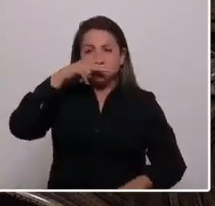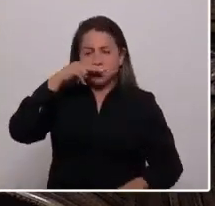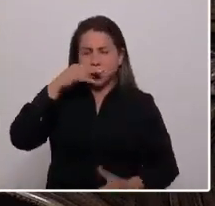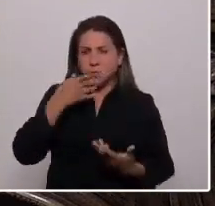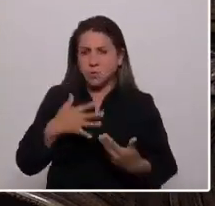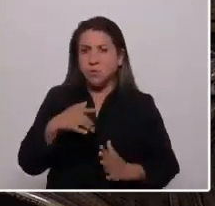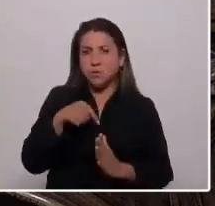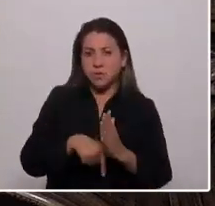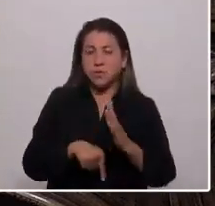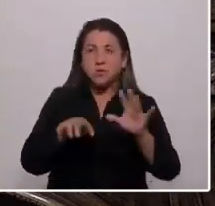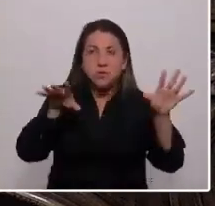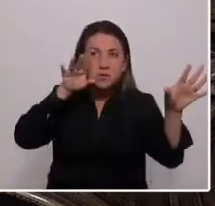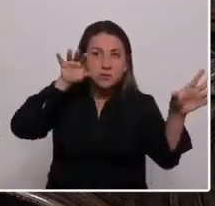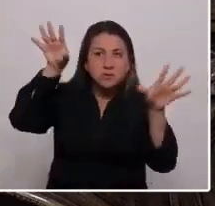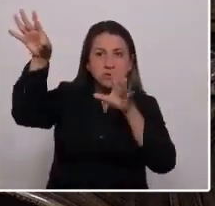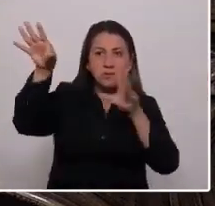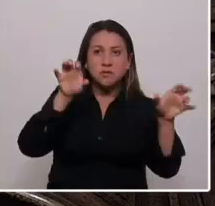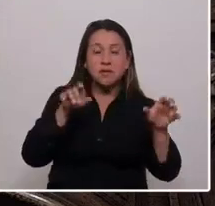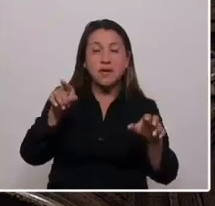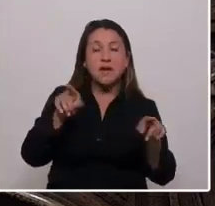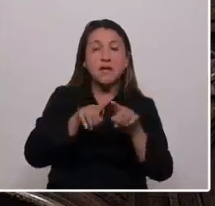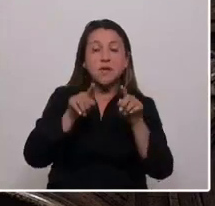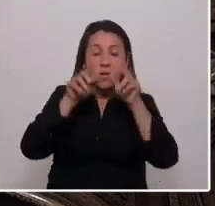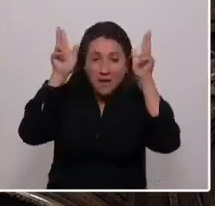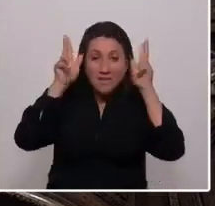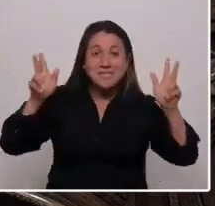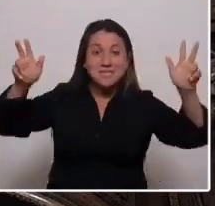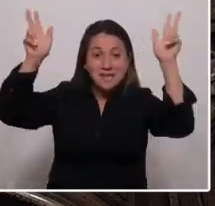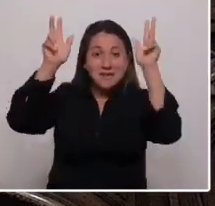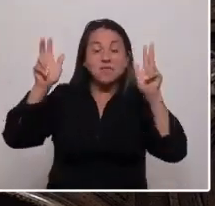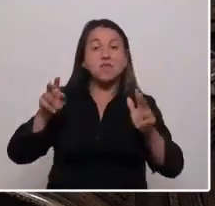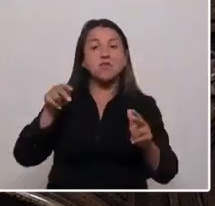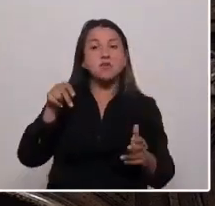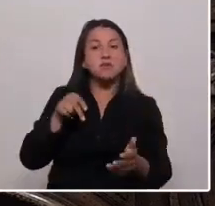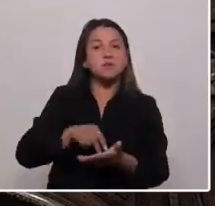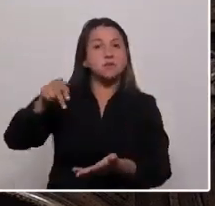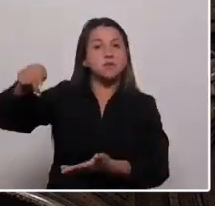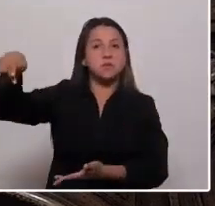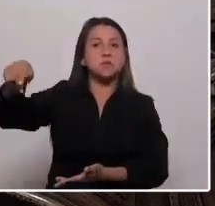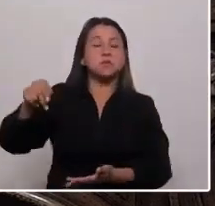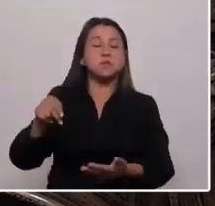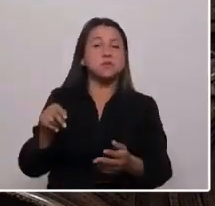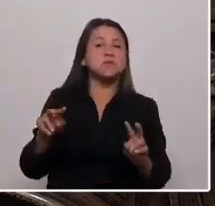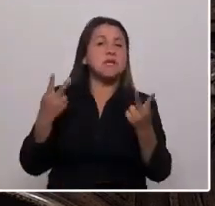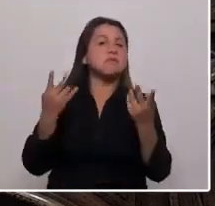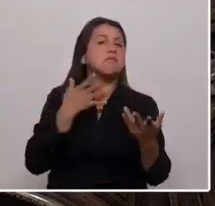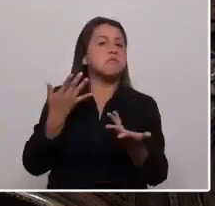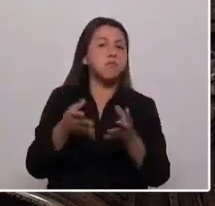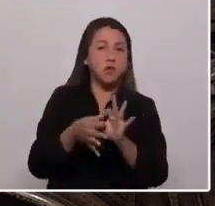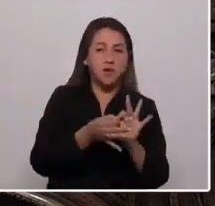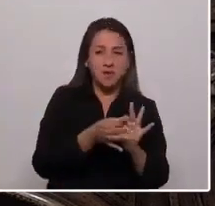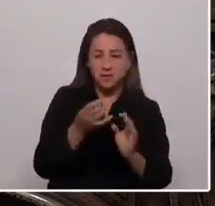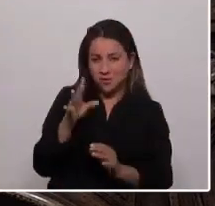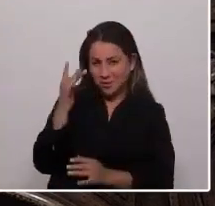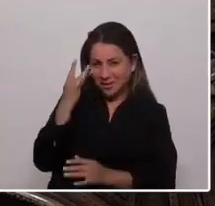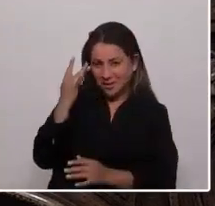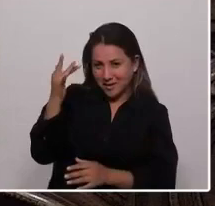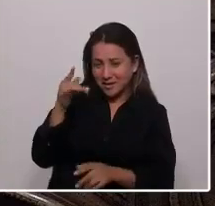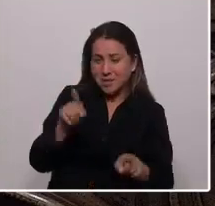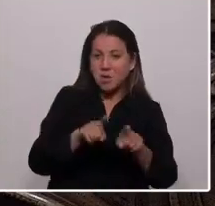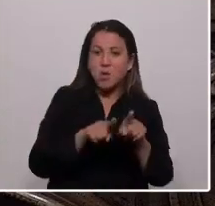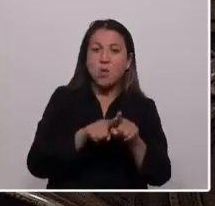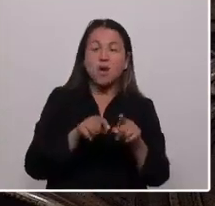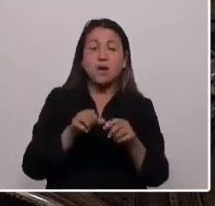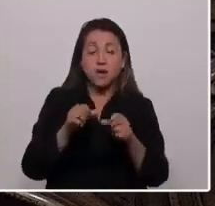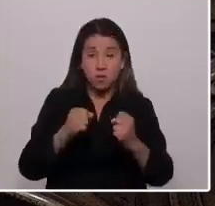Él, como los ciervos, se salva a menudo sin combate, solo con inteligencia, que se vuelve un poder inefable.